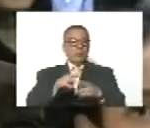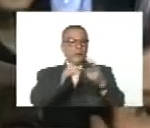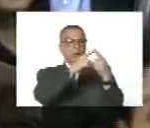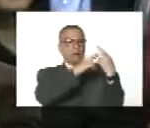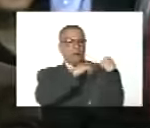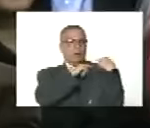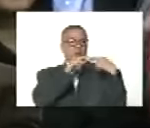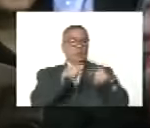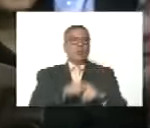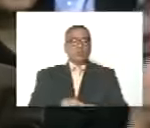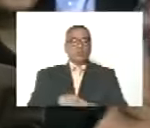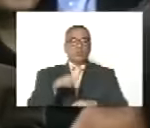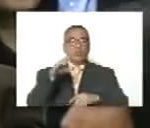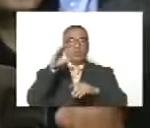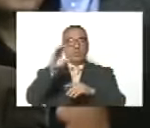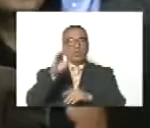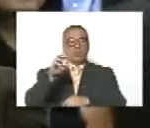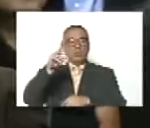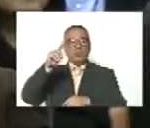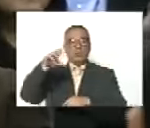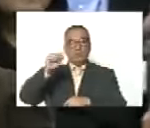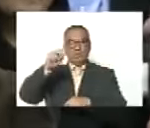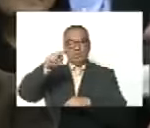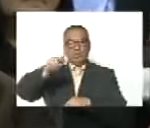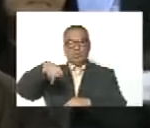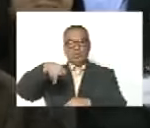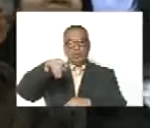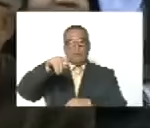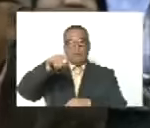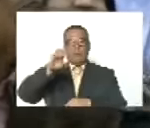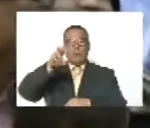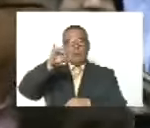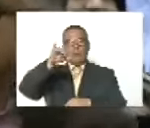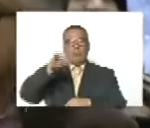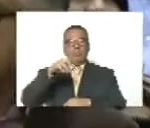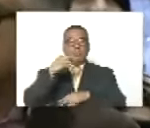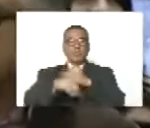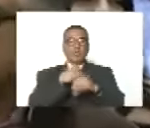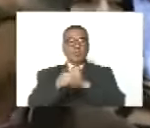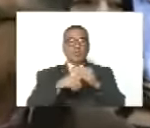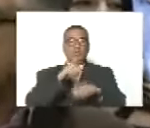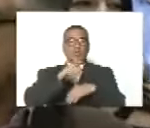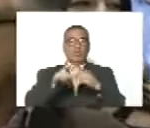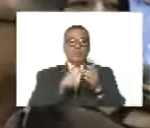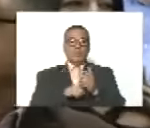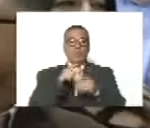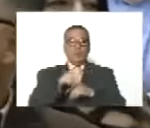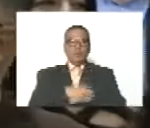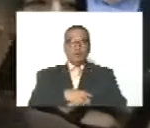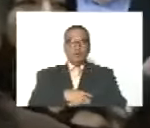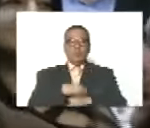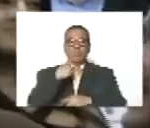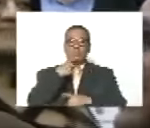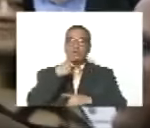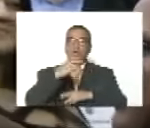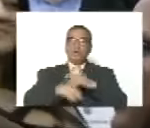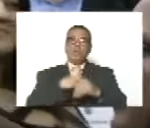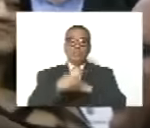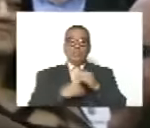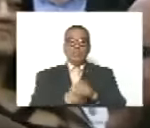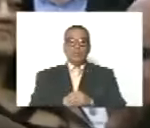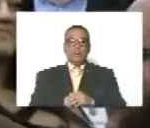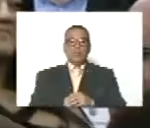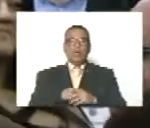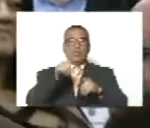representante del Partido Demócrata Cristiano COPEI, suscribo totalmente lo disertado por